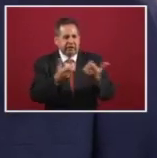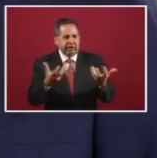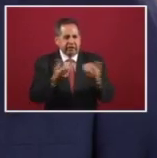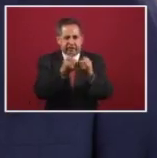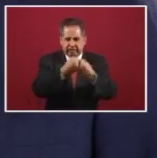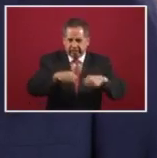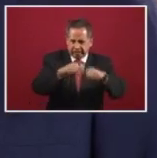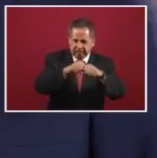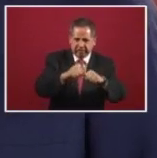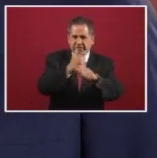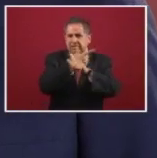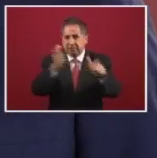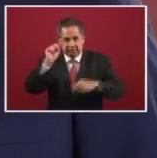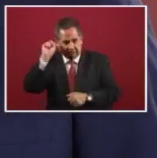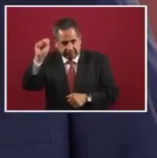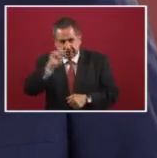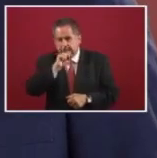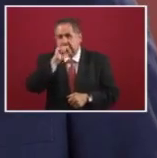libertad sindical.